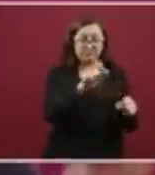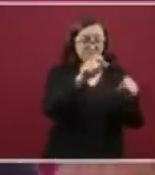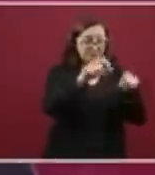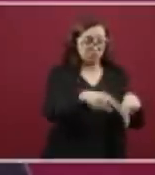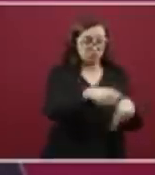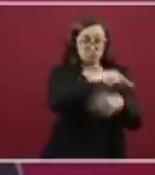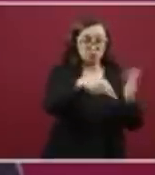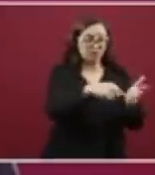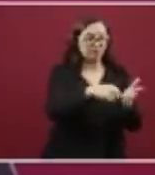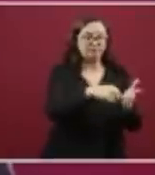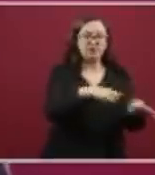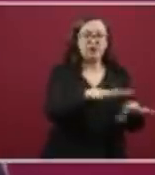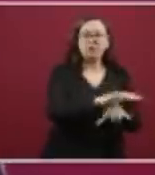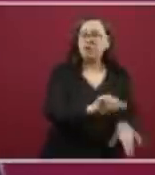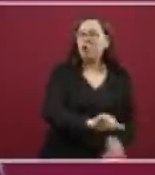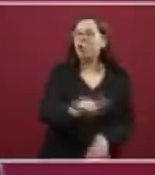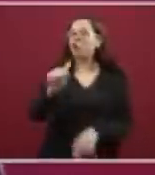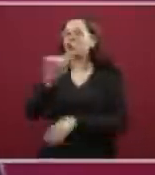hay agua?